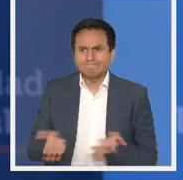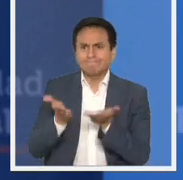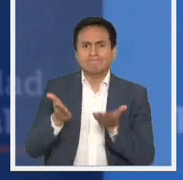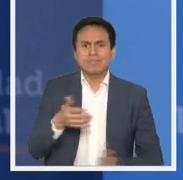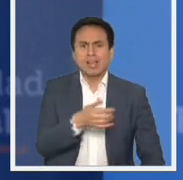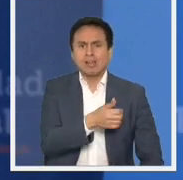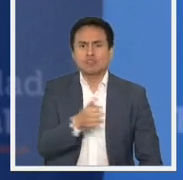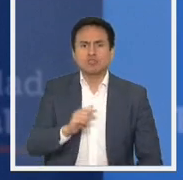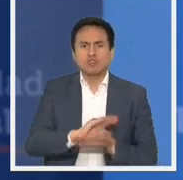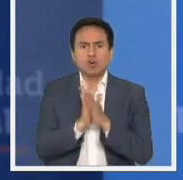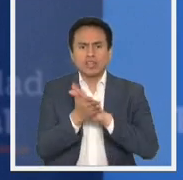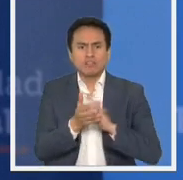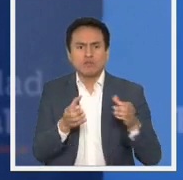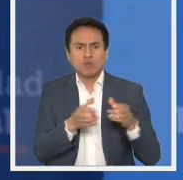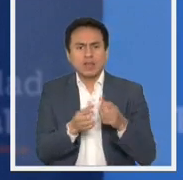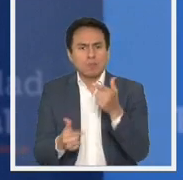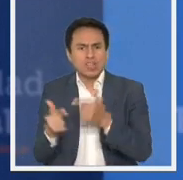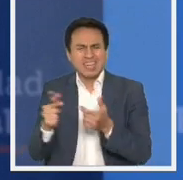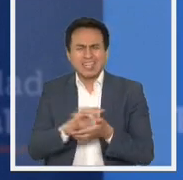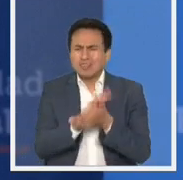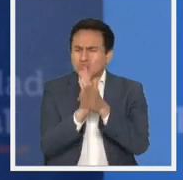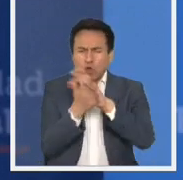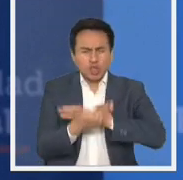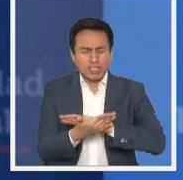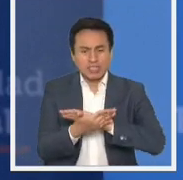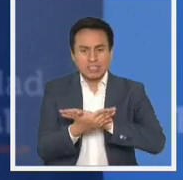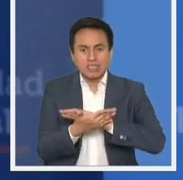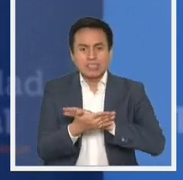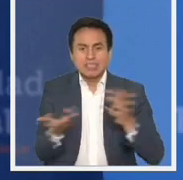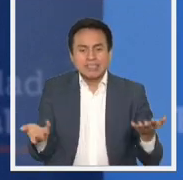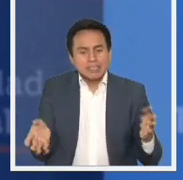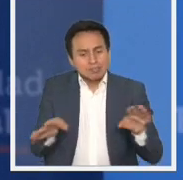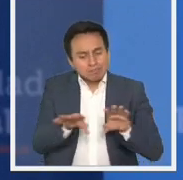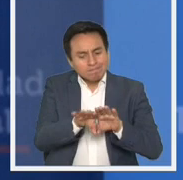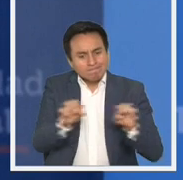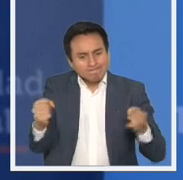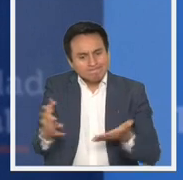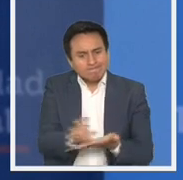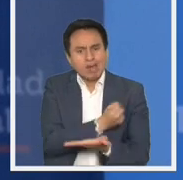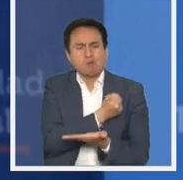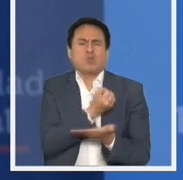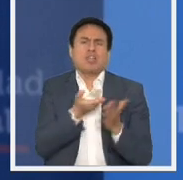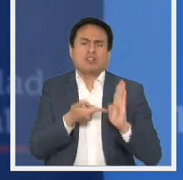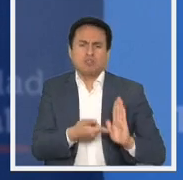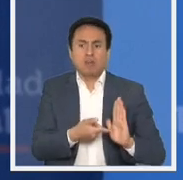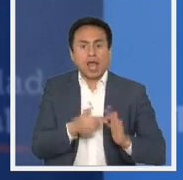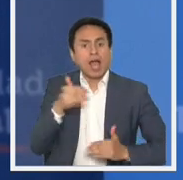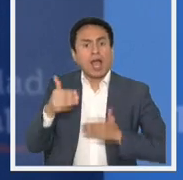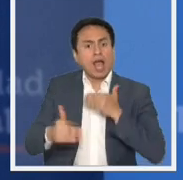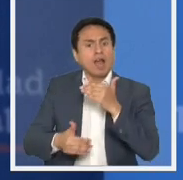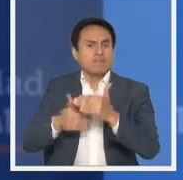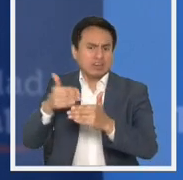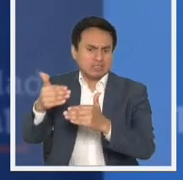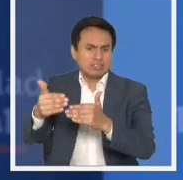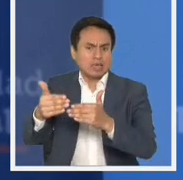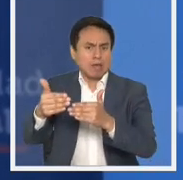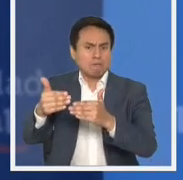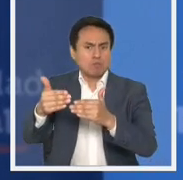a todas las fuerzas políticas a que cerremos un acuerdo y avancemos